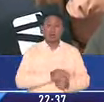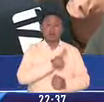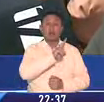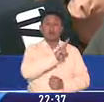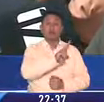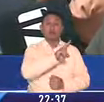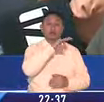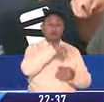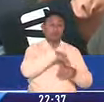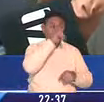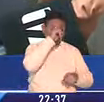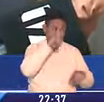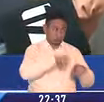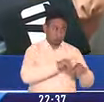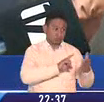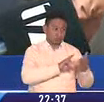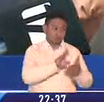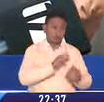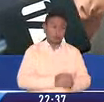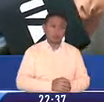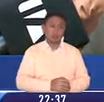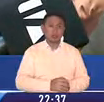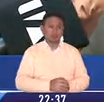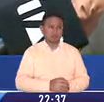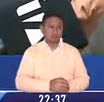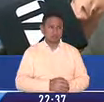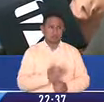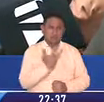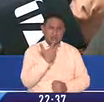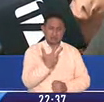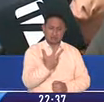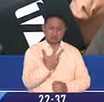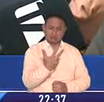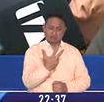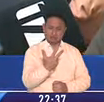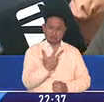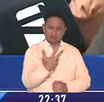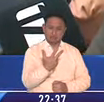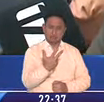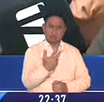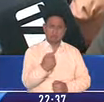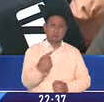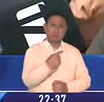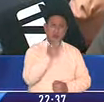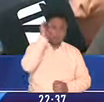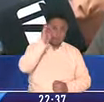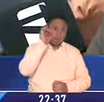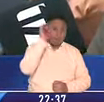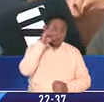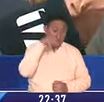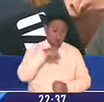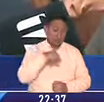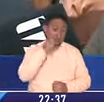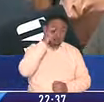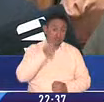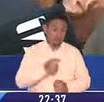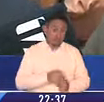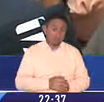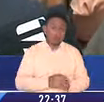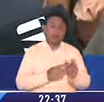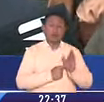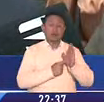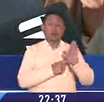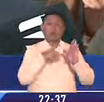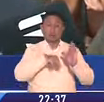la destitución y 1 en contra, es decir, que habrían 3 asistentes. Cuando de los videos recabados por Fiscalía y que se han hecho